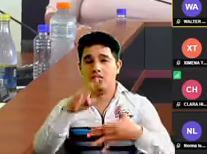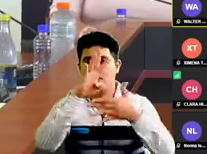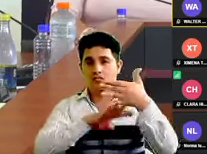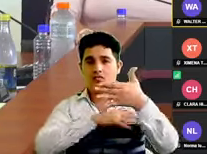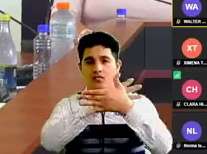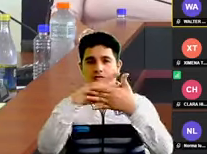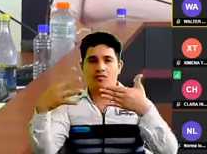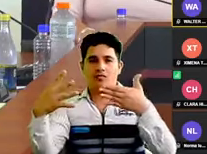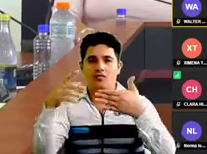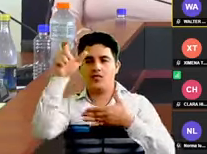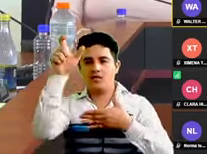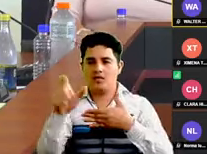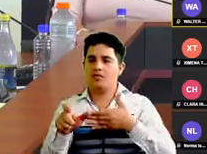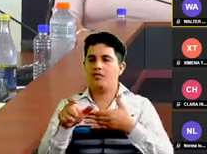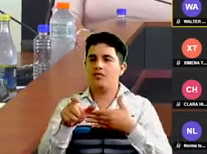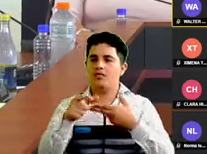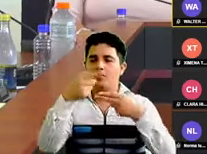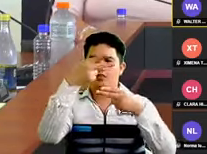constan en el cuadro número